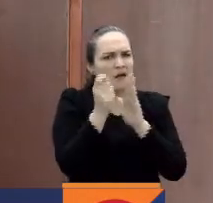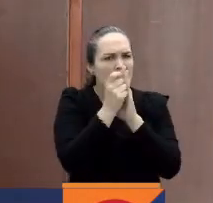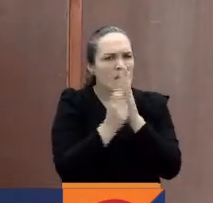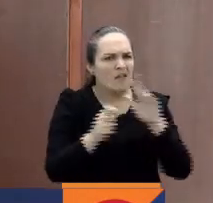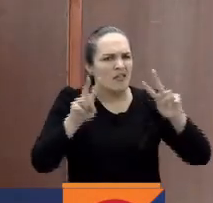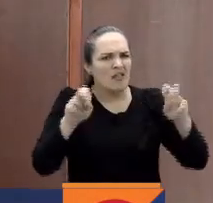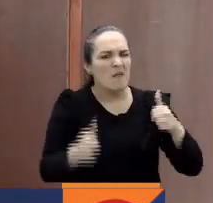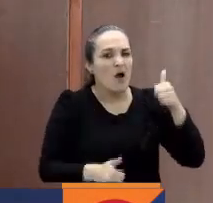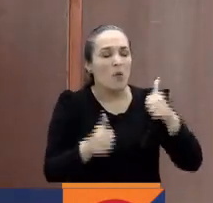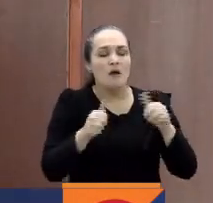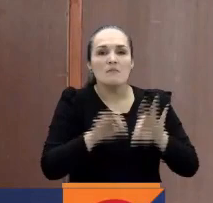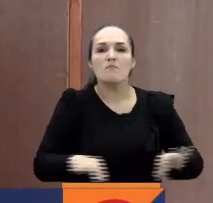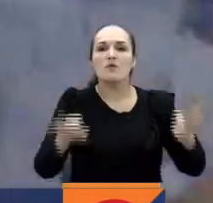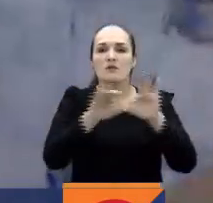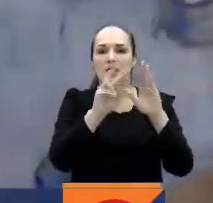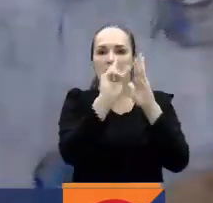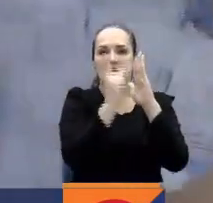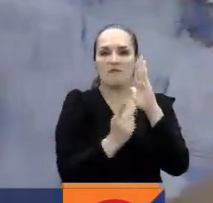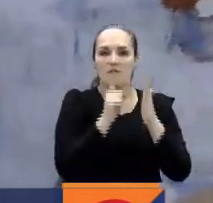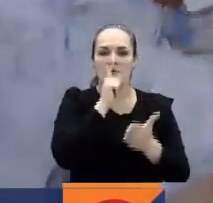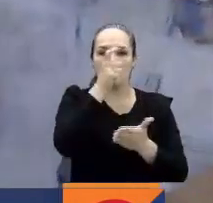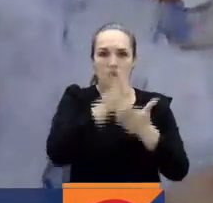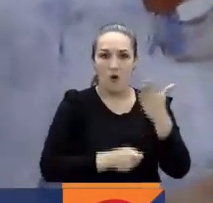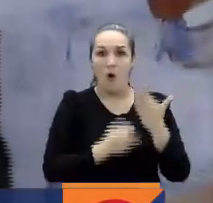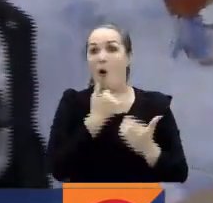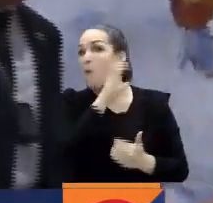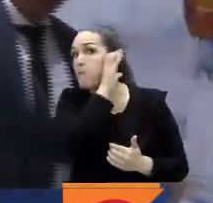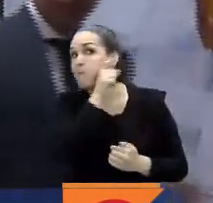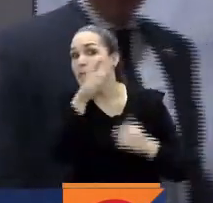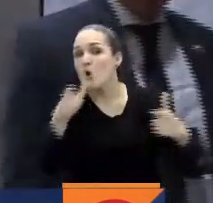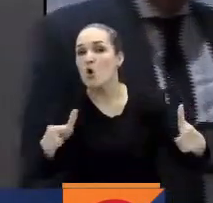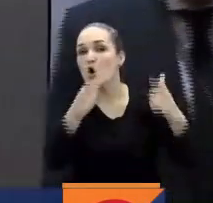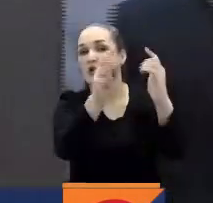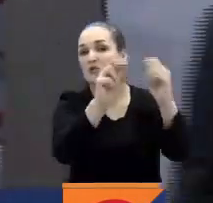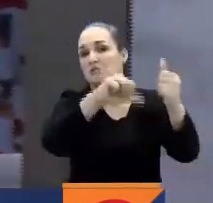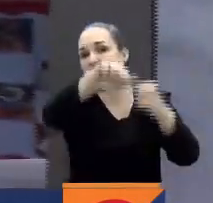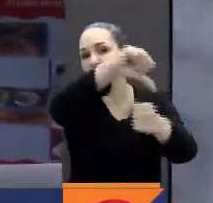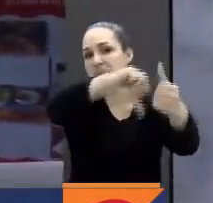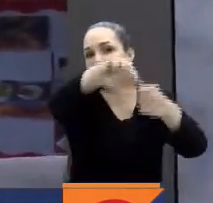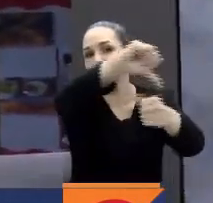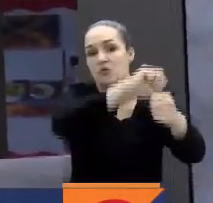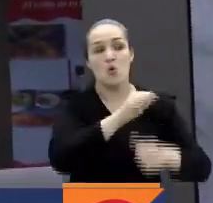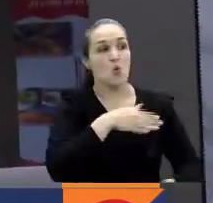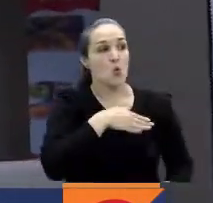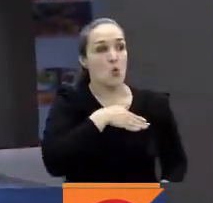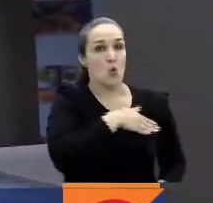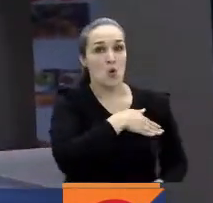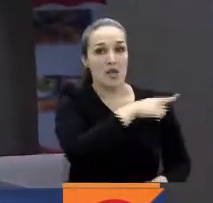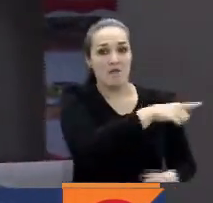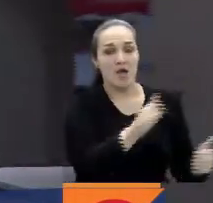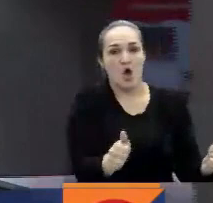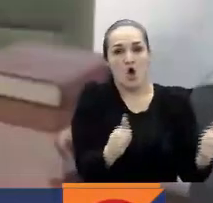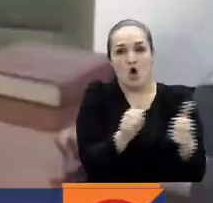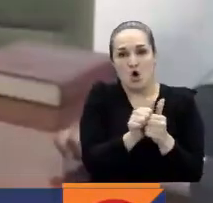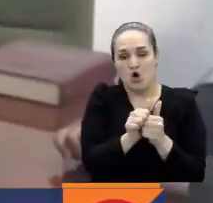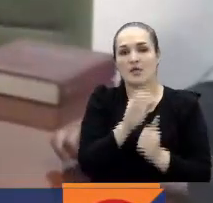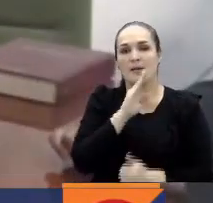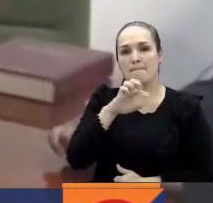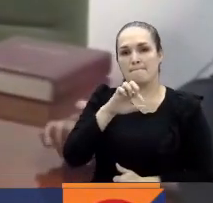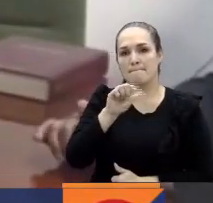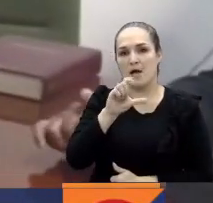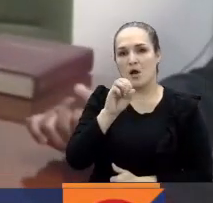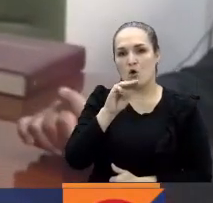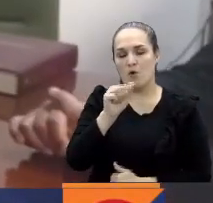la reforma tributaria que se tramita en el Congreso de la República. Uribe irá acompañado de los congresistas Paloma Valencia,